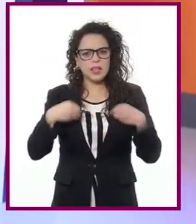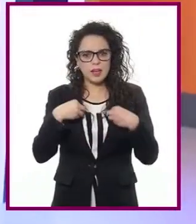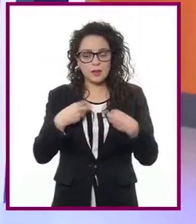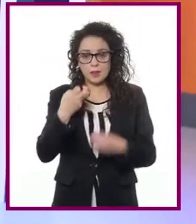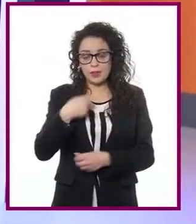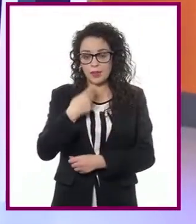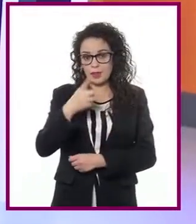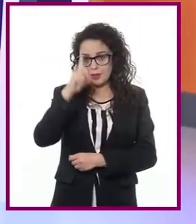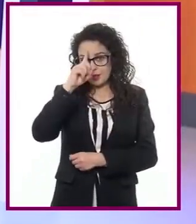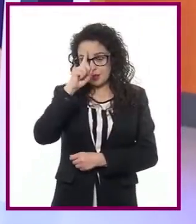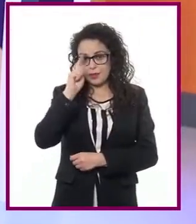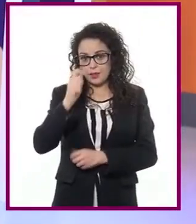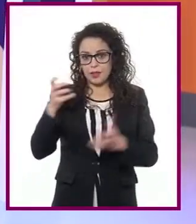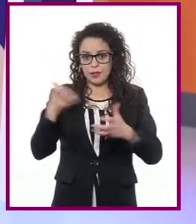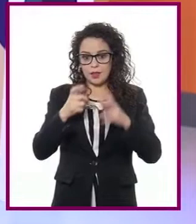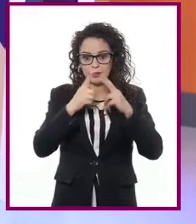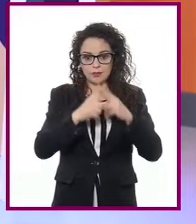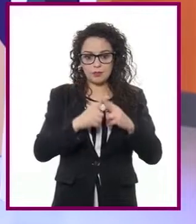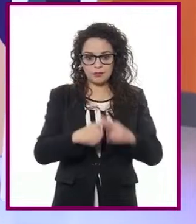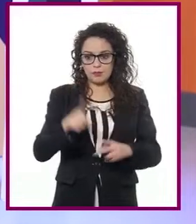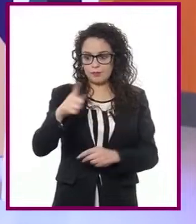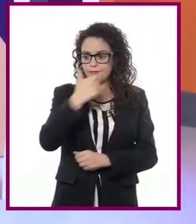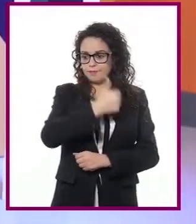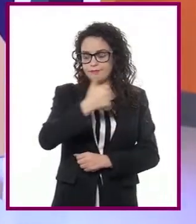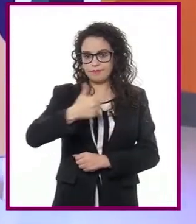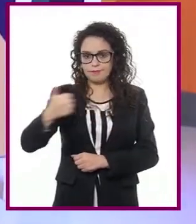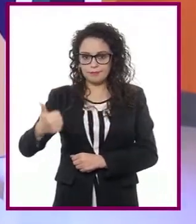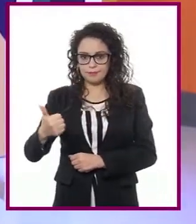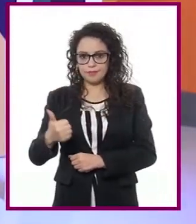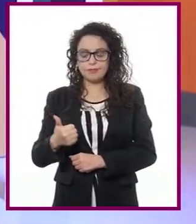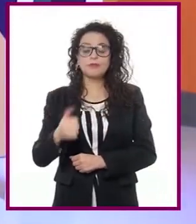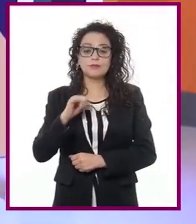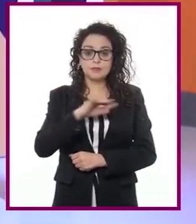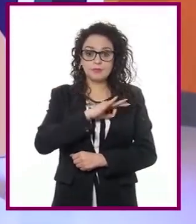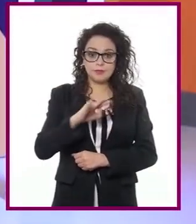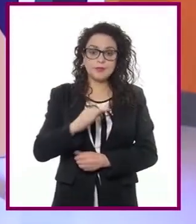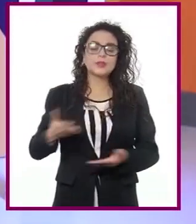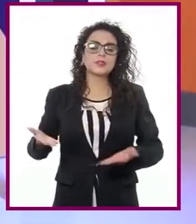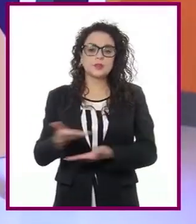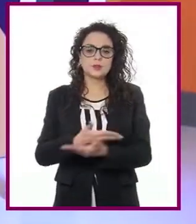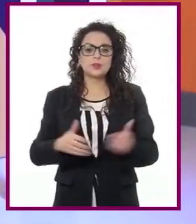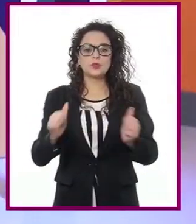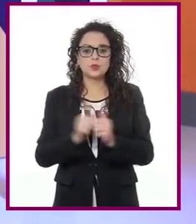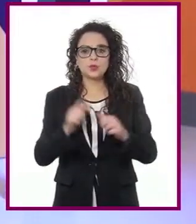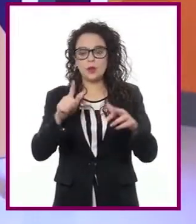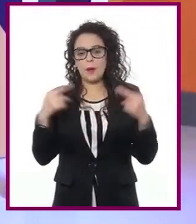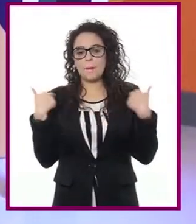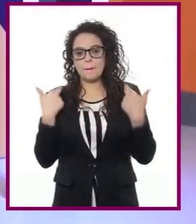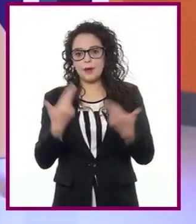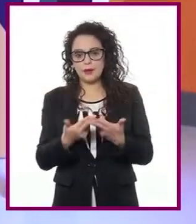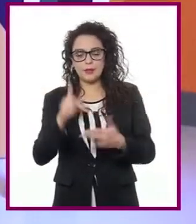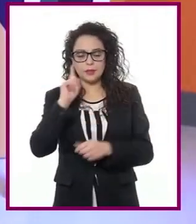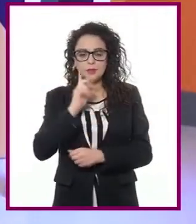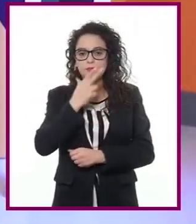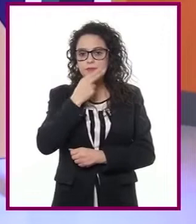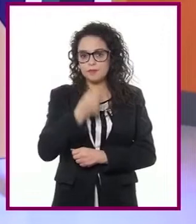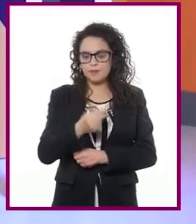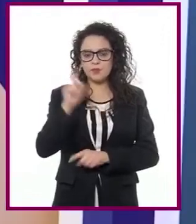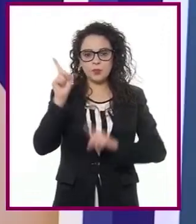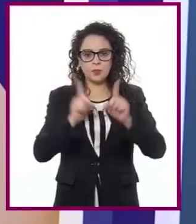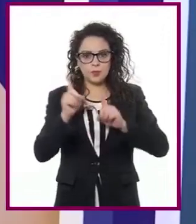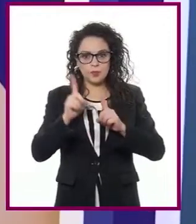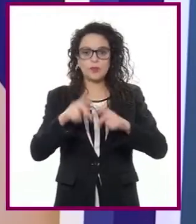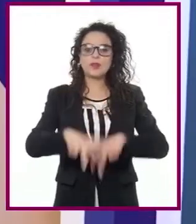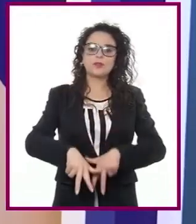recomiendo realizar los cálculos por su cuenta y, en la medida de lo posible, compartir sus dudas con su maestra o maestro de asignatura a la